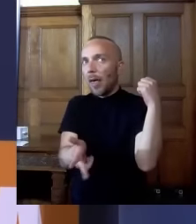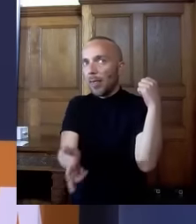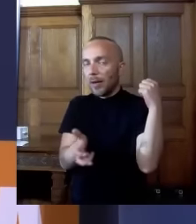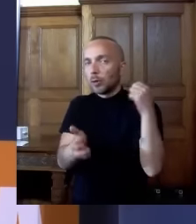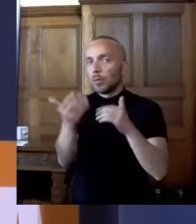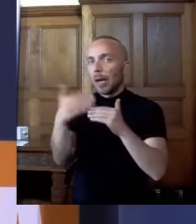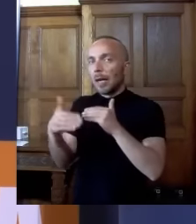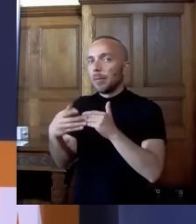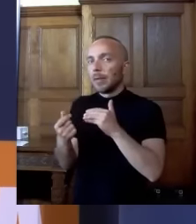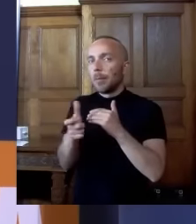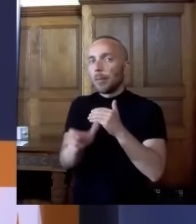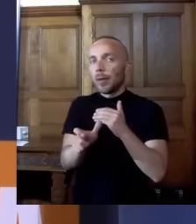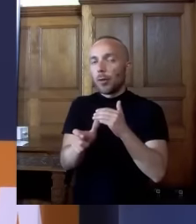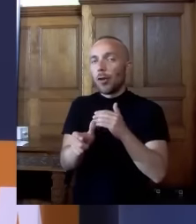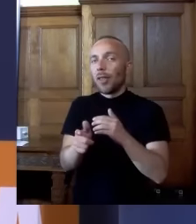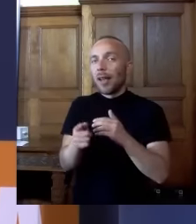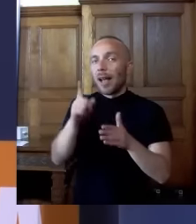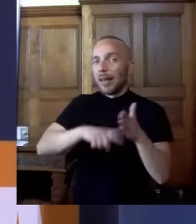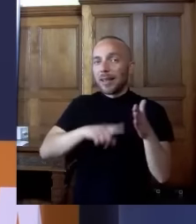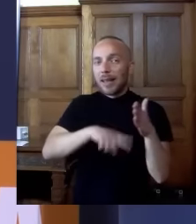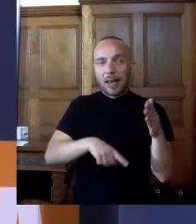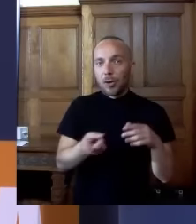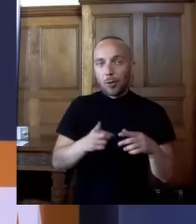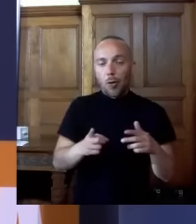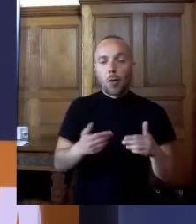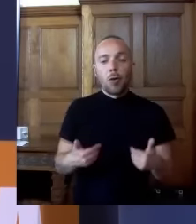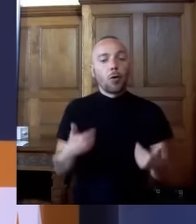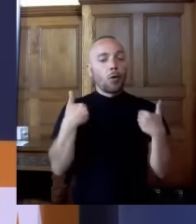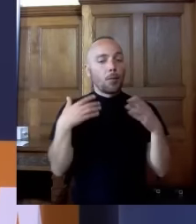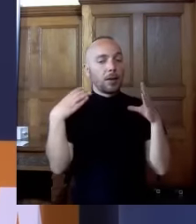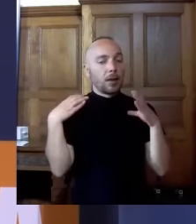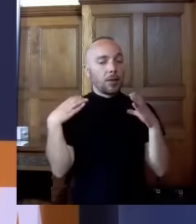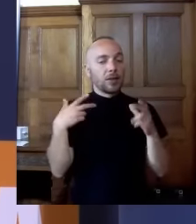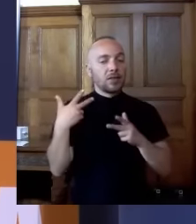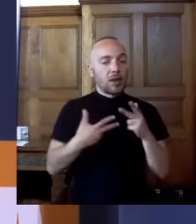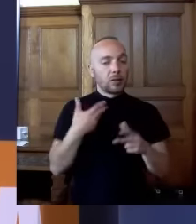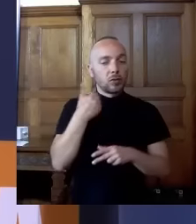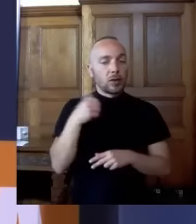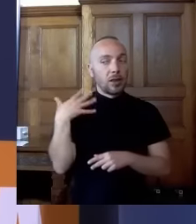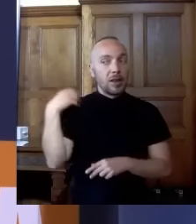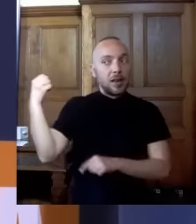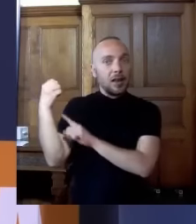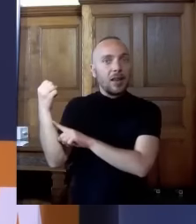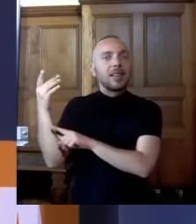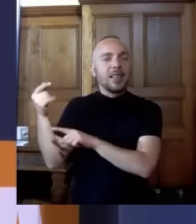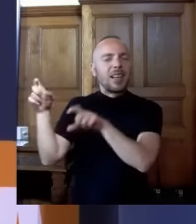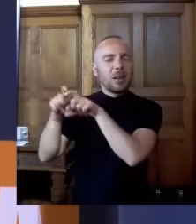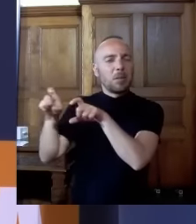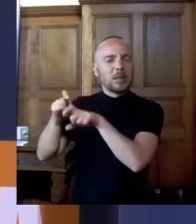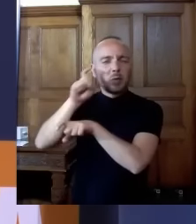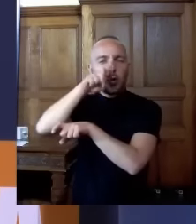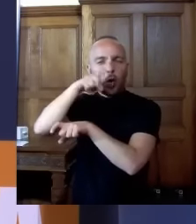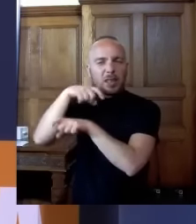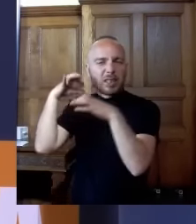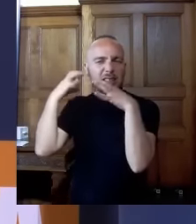precio del alquiler quien invade las competencias de los vascos y de las vascas y de sus instituciones son los buitres los especuladores el lobby